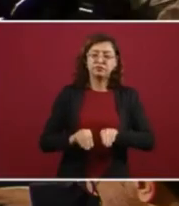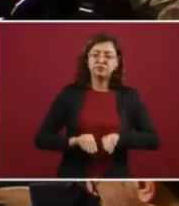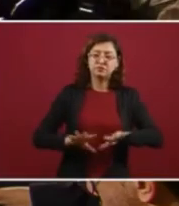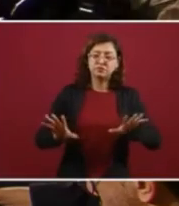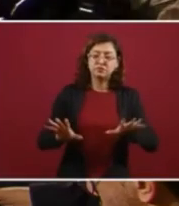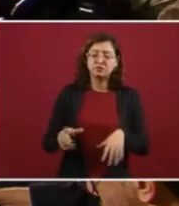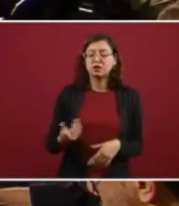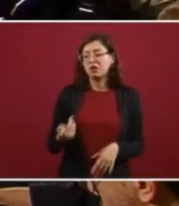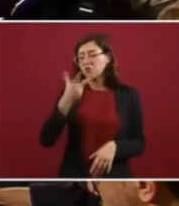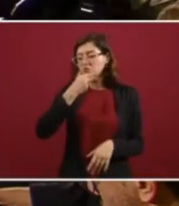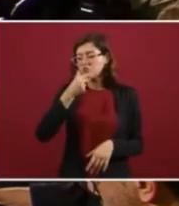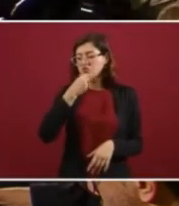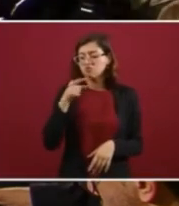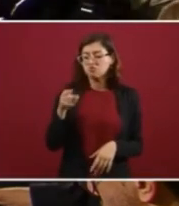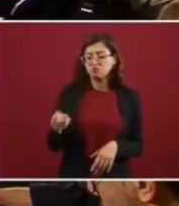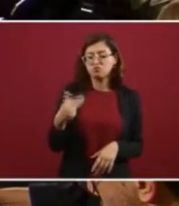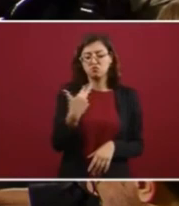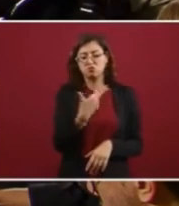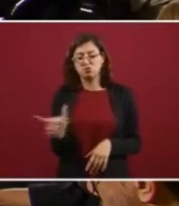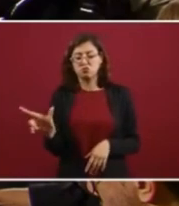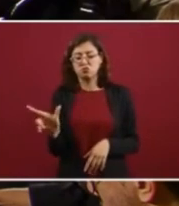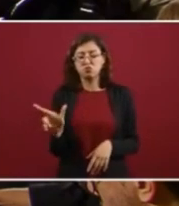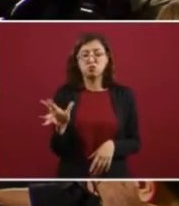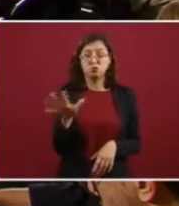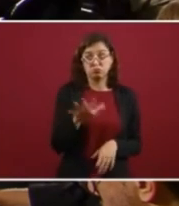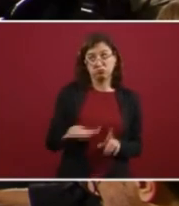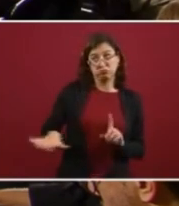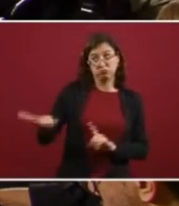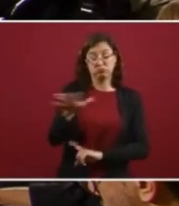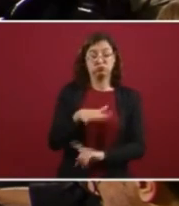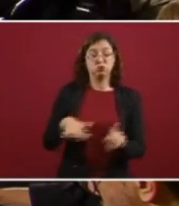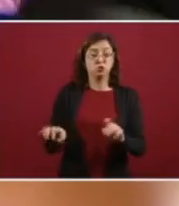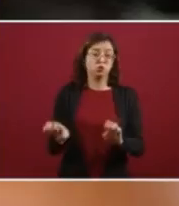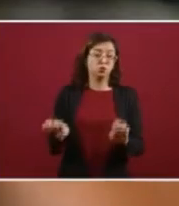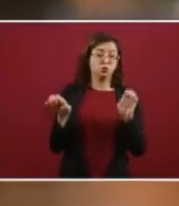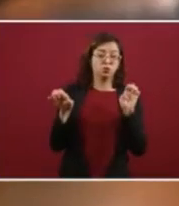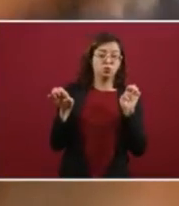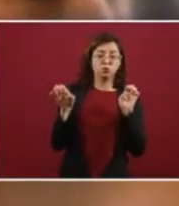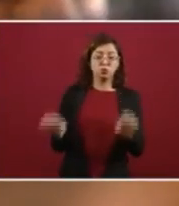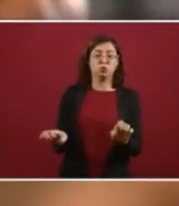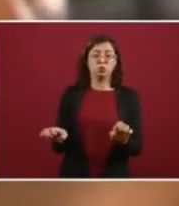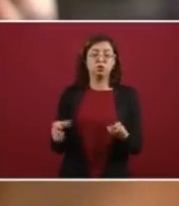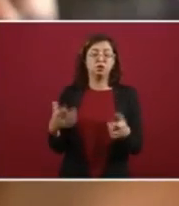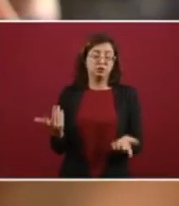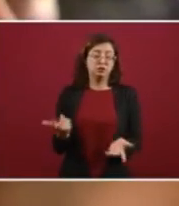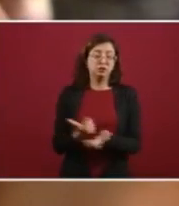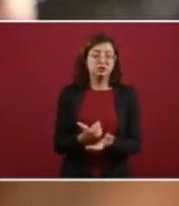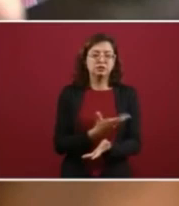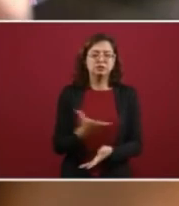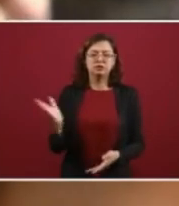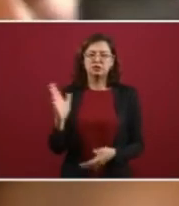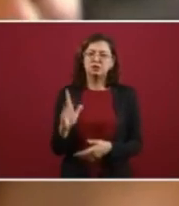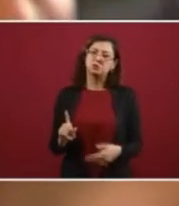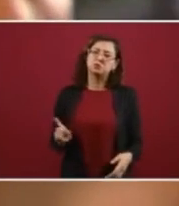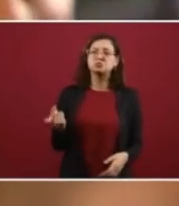de cultura en el presupuesto de egresos de la federación del 2019 la segunda voz que retiró su apoyo el político tabasqueño